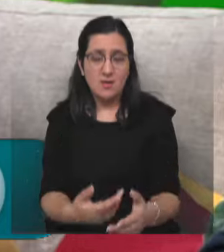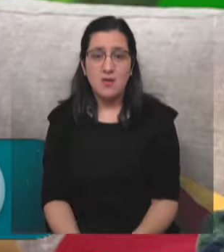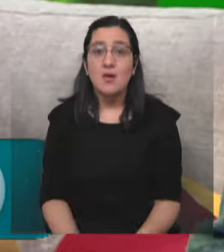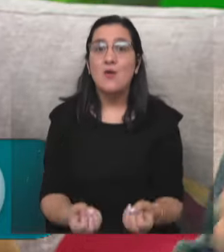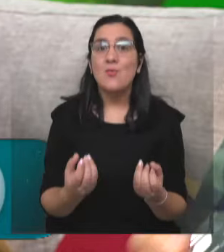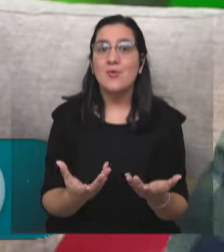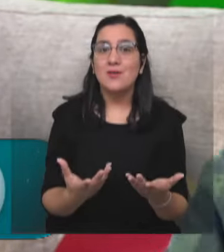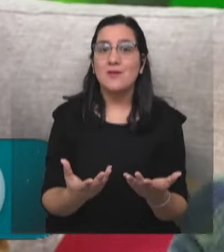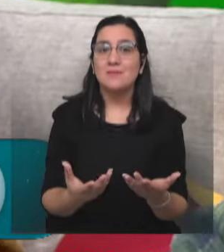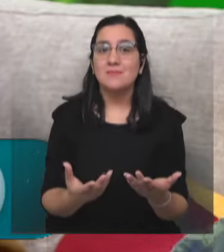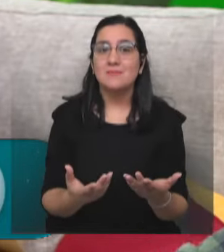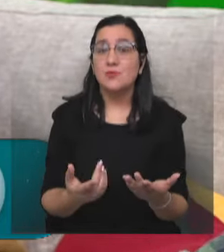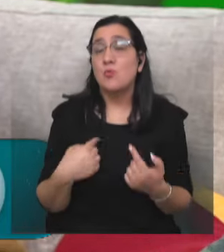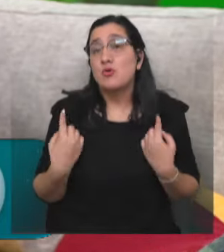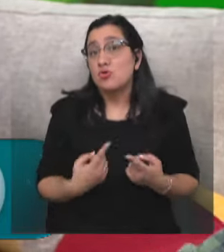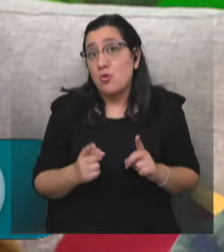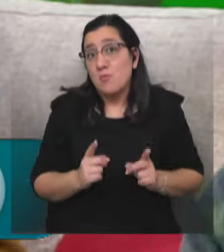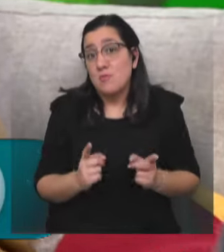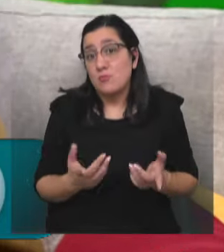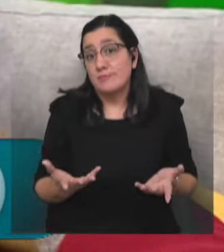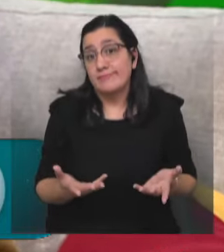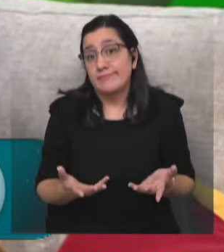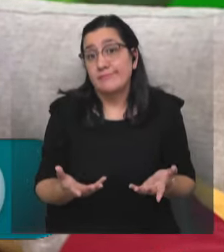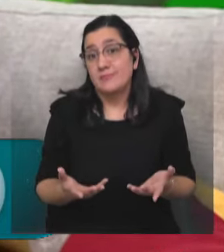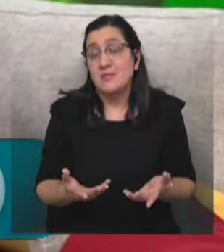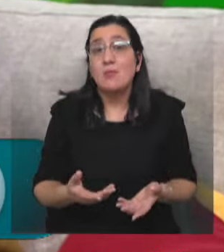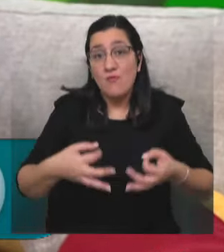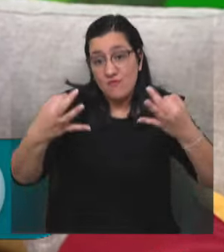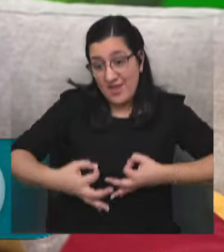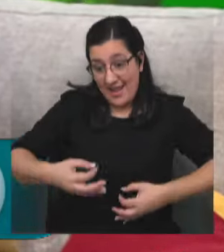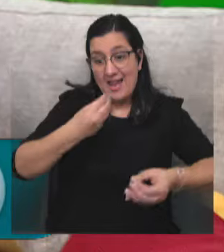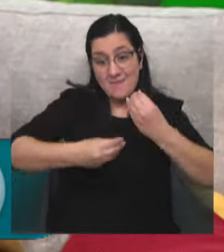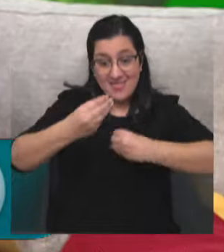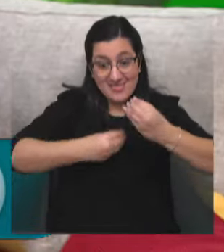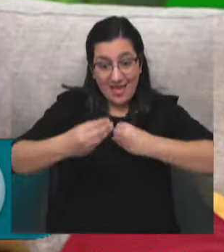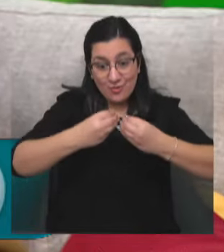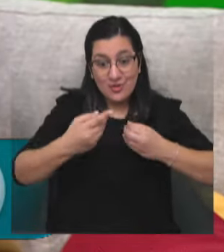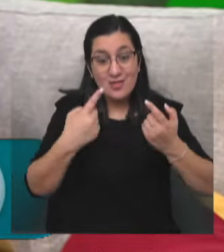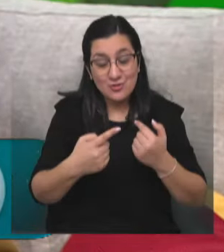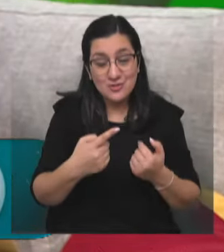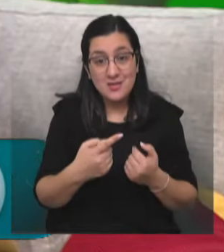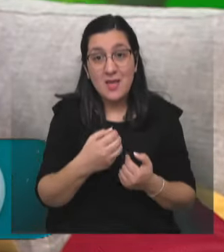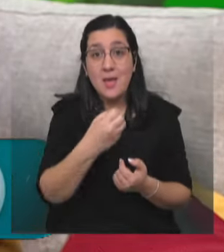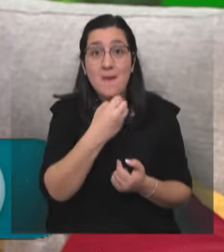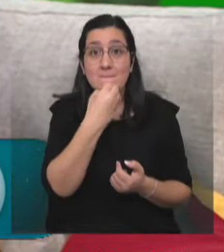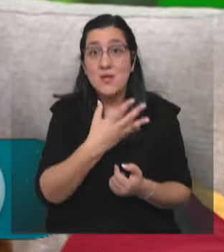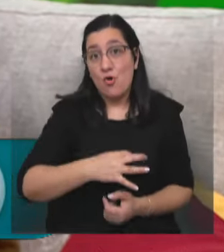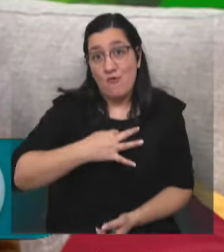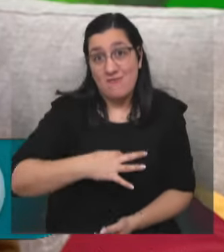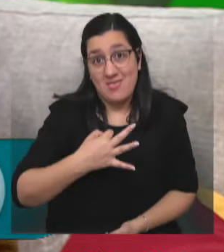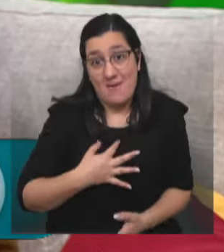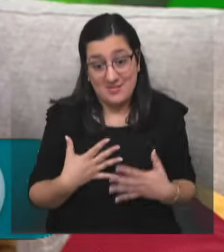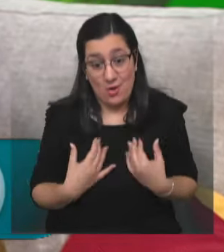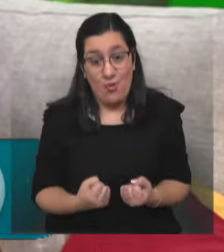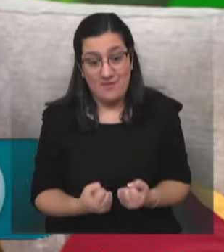Porque, bah, como nosotros mismos, digo, si estamos bien alimentados desde el principio, tenemos más posibilidades de estar sanos que